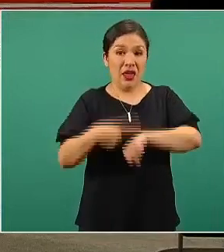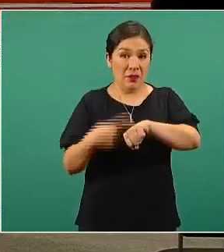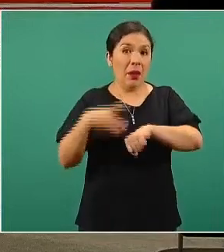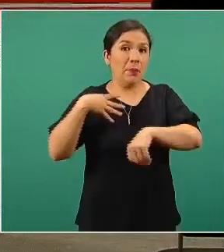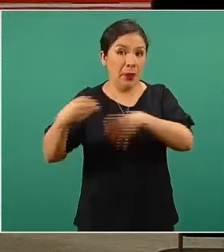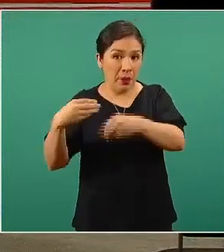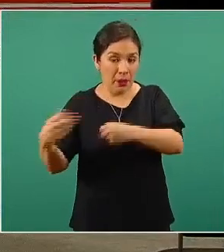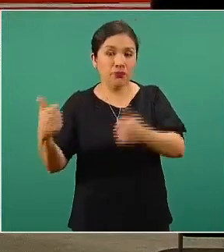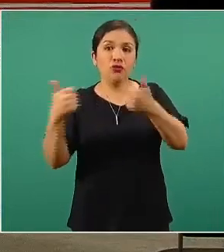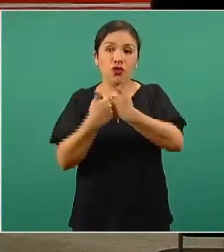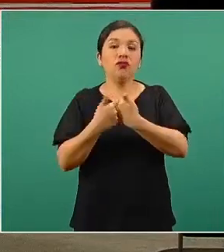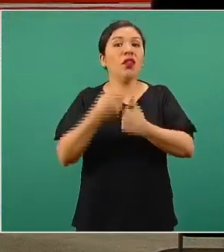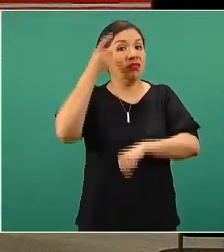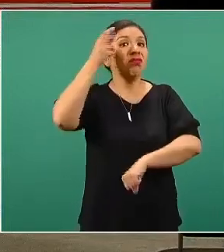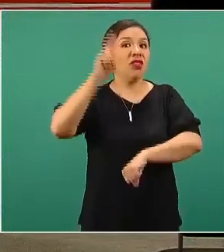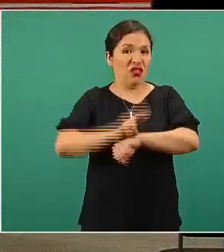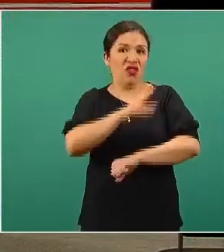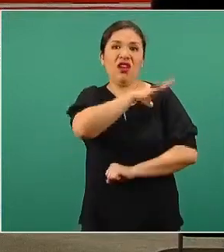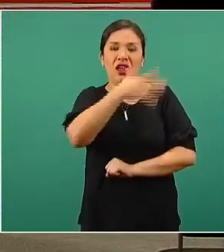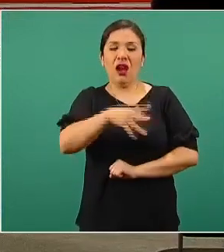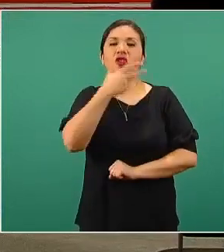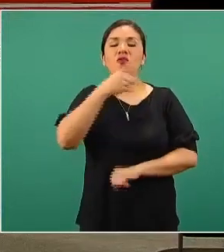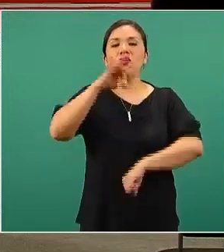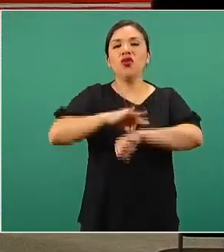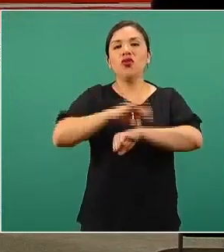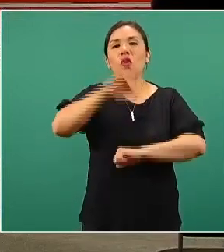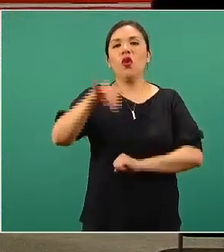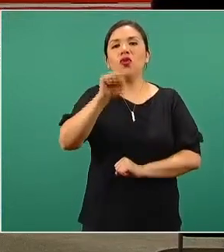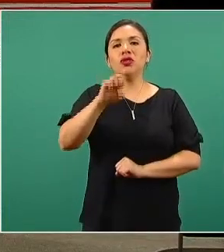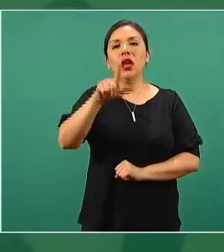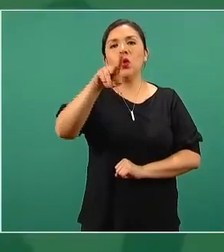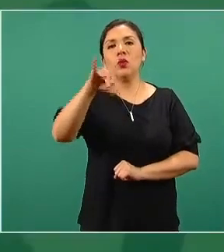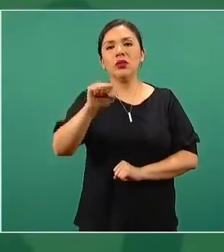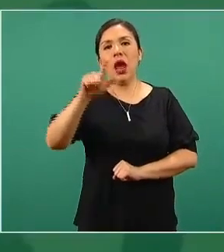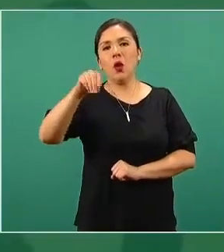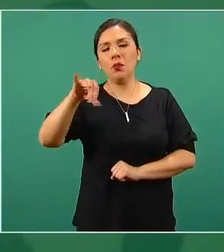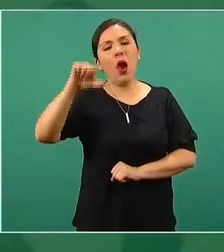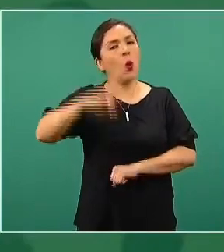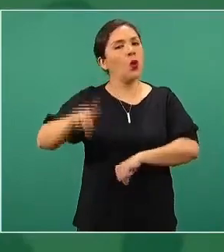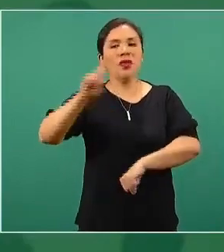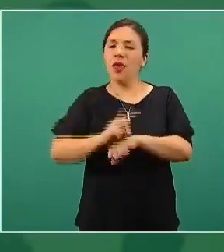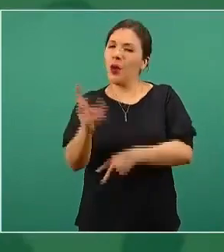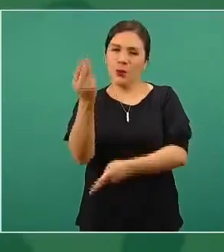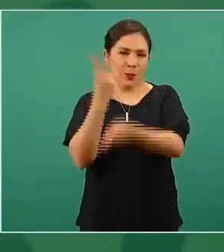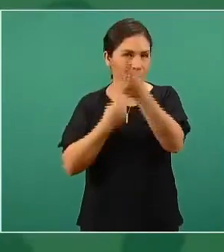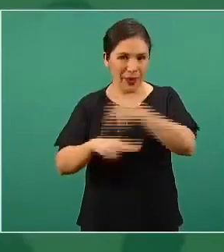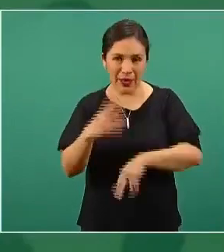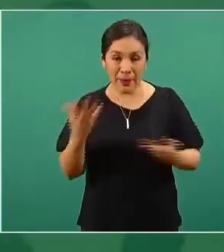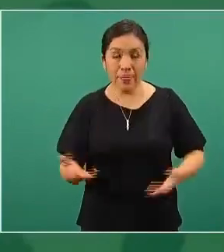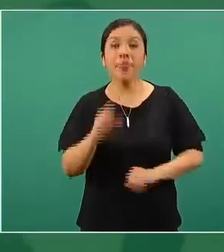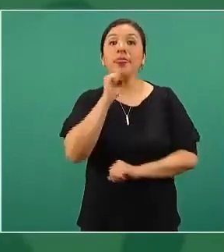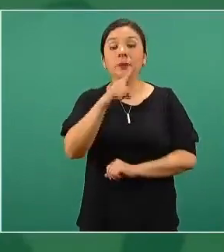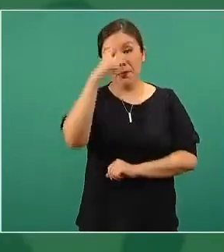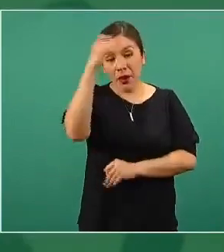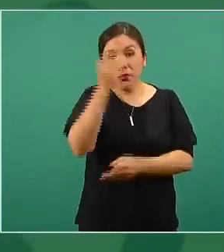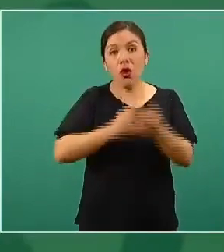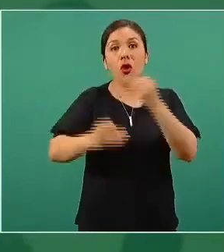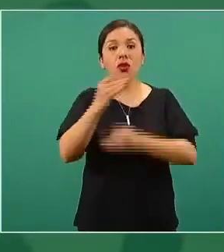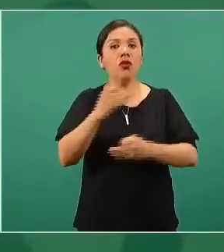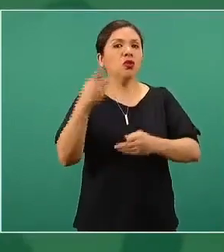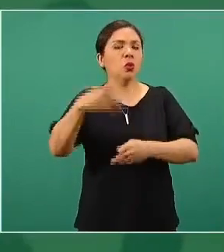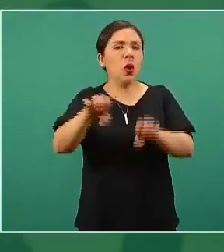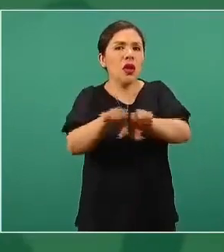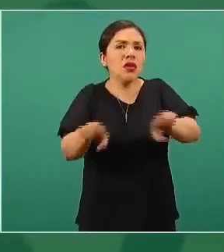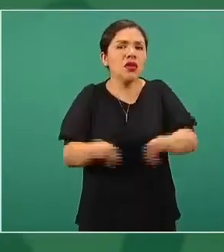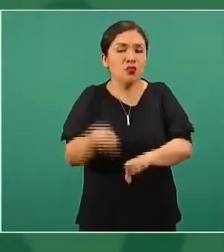a, desde luego, su director general, el doctor José Luis Salomía, quien no nos acompaña el día de hoy, y a todo su espléndido